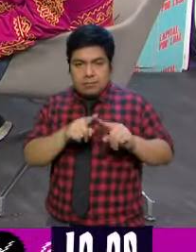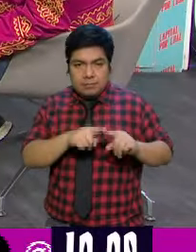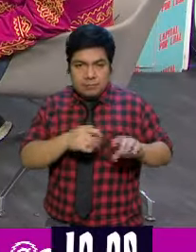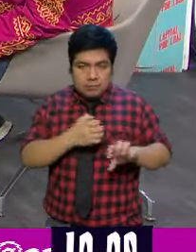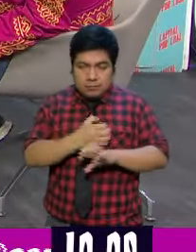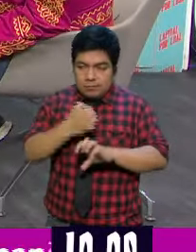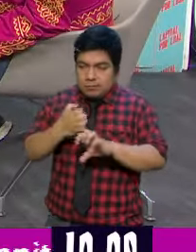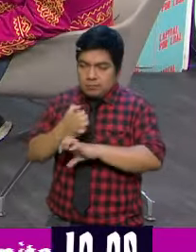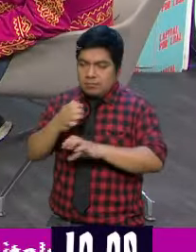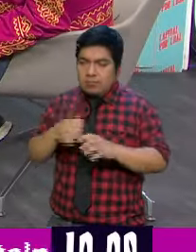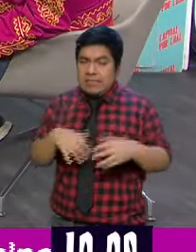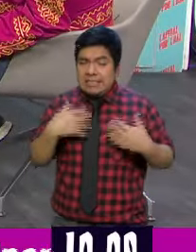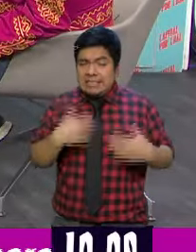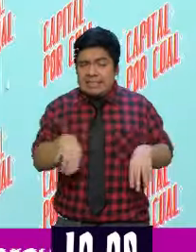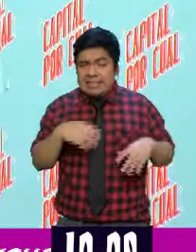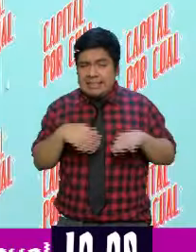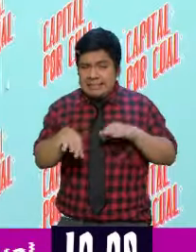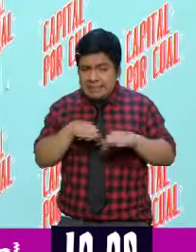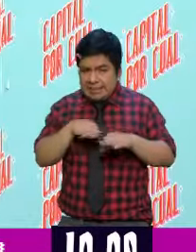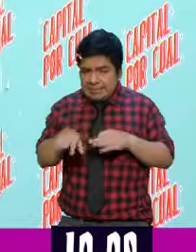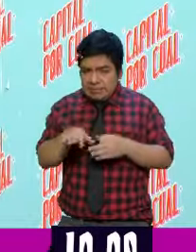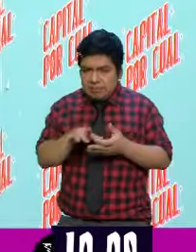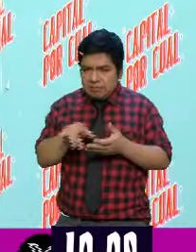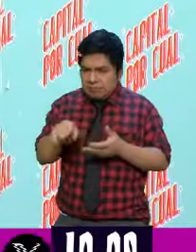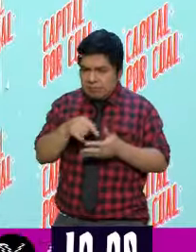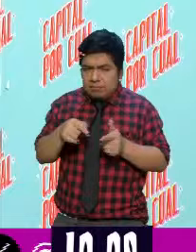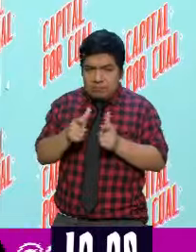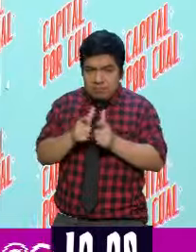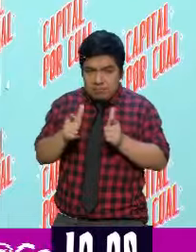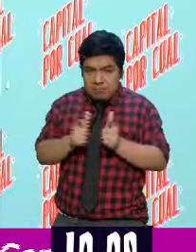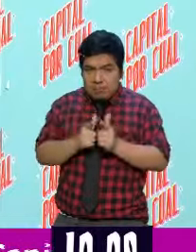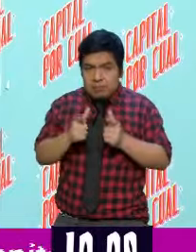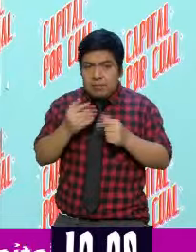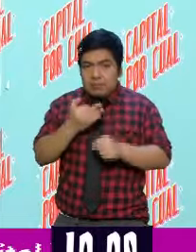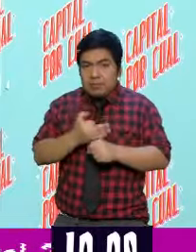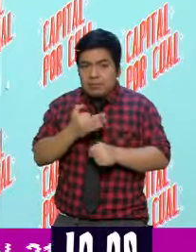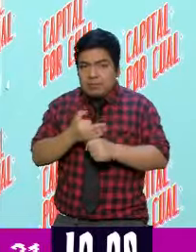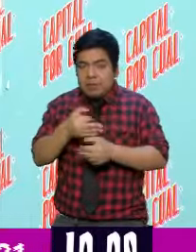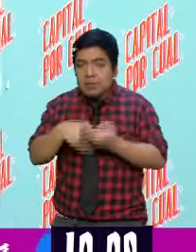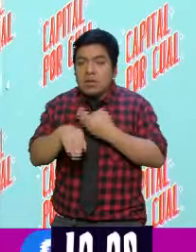un trabajo arduo. ¿Hay un tipo de apoyo para grupos que, pues, ahorita no tengan